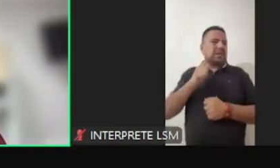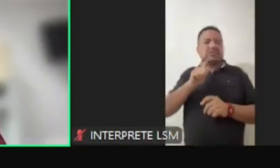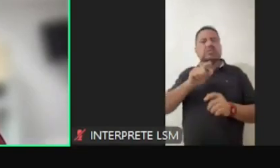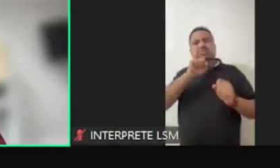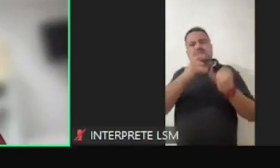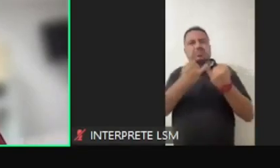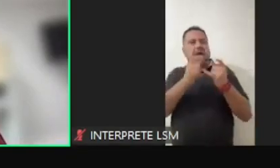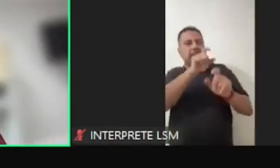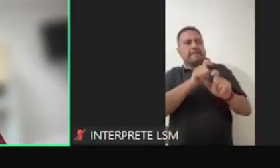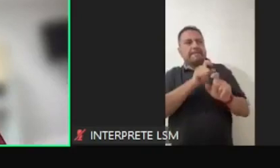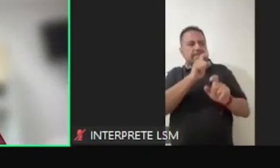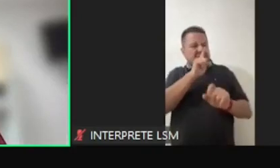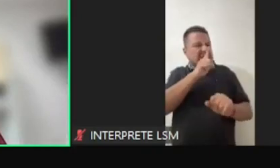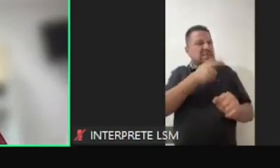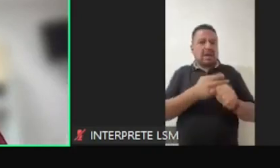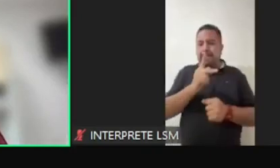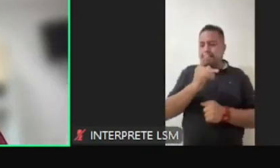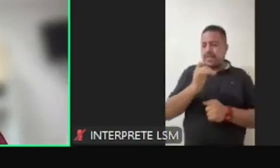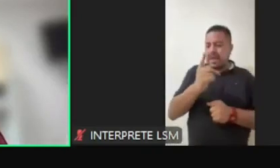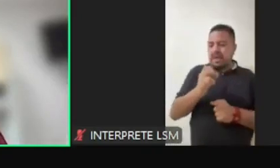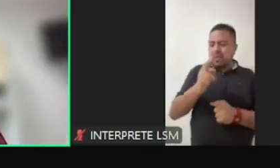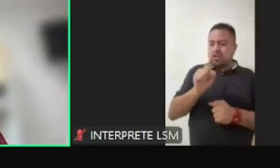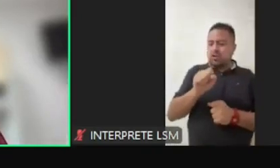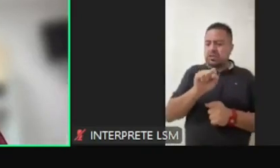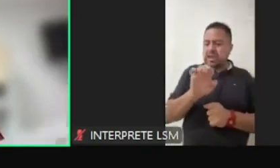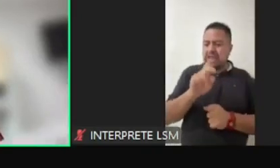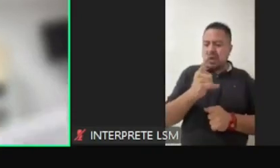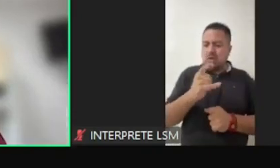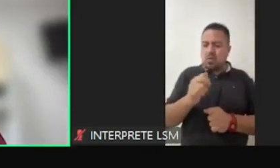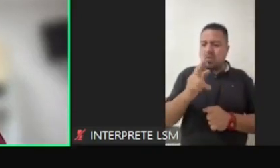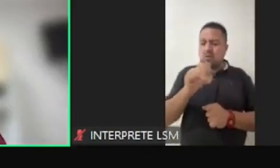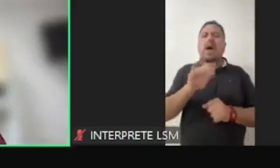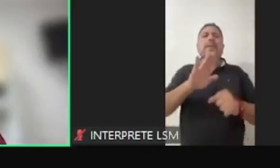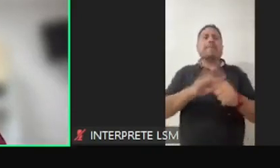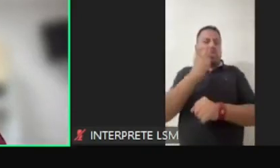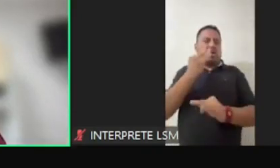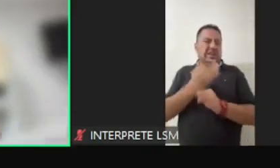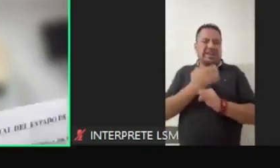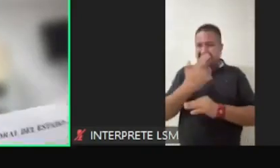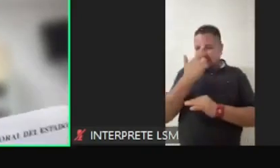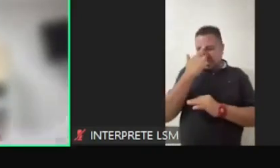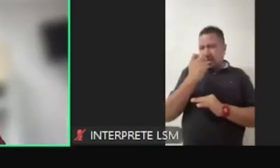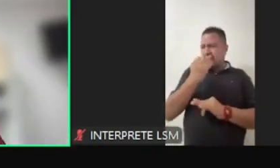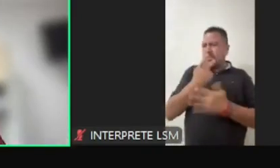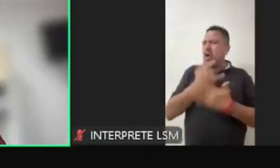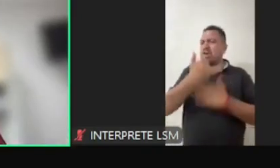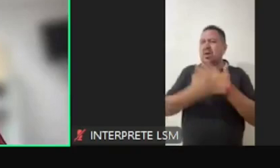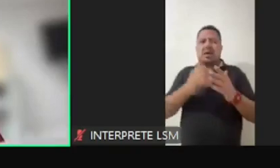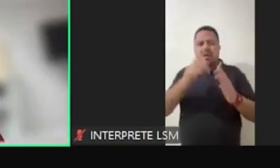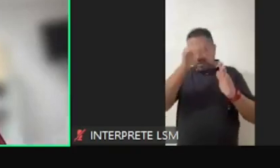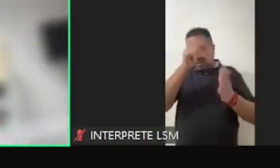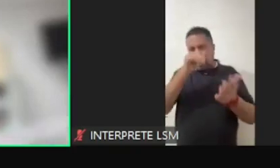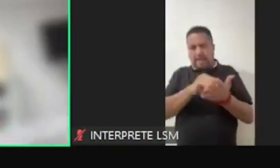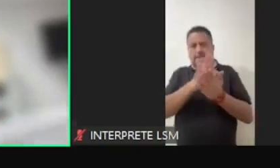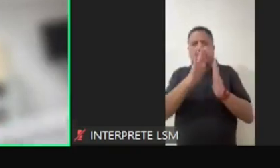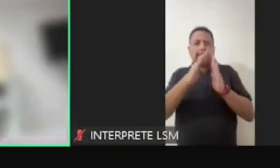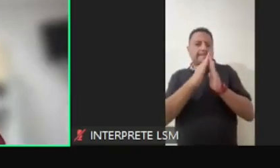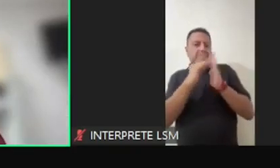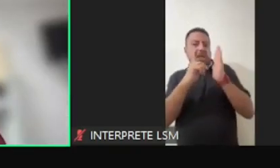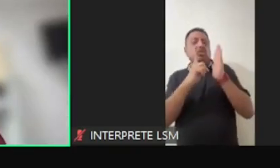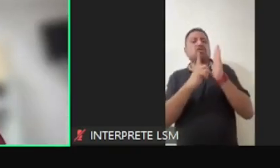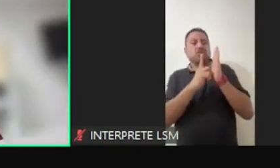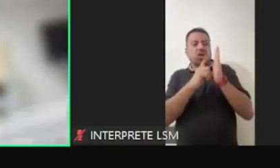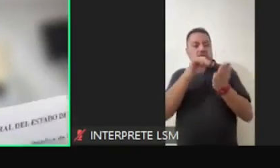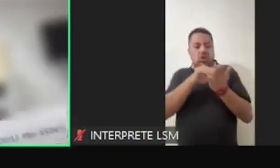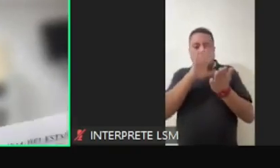ciudadano Pedro seguras Valladares lo anterior porque como se razona en el proyecto conforme a la metodología establecida